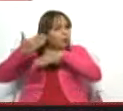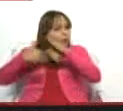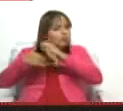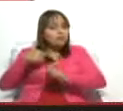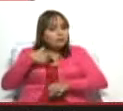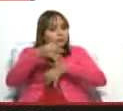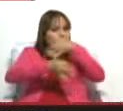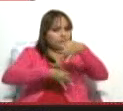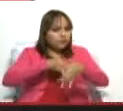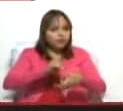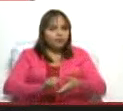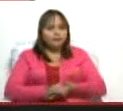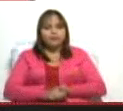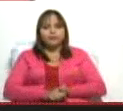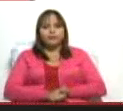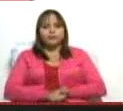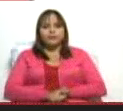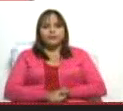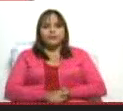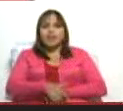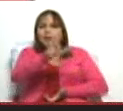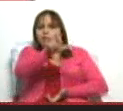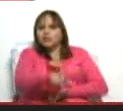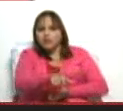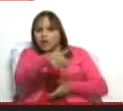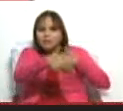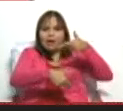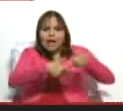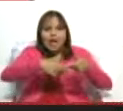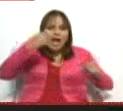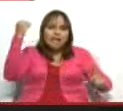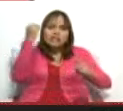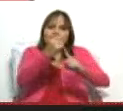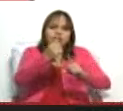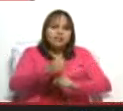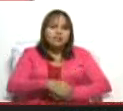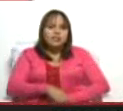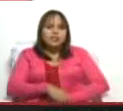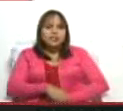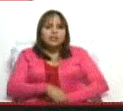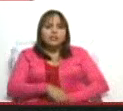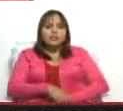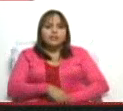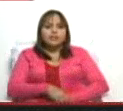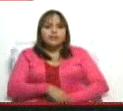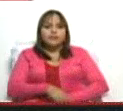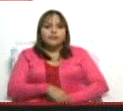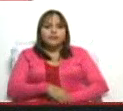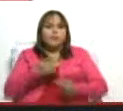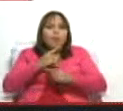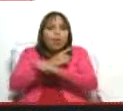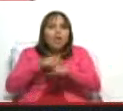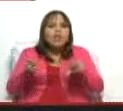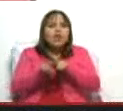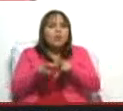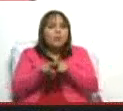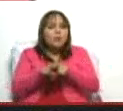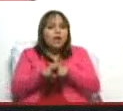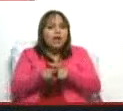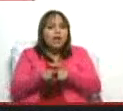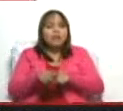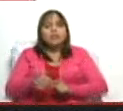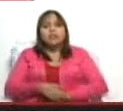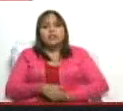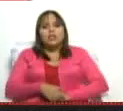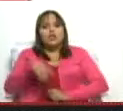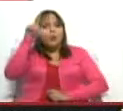Me explico. Un delincuente, asesino, cobarde, como Leopoldo López, para alguna parte del